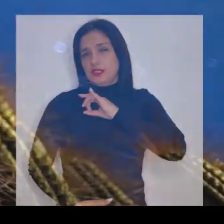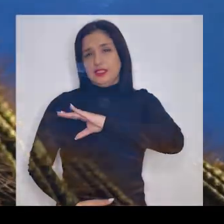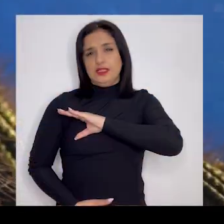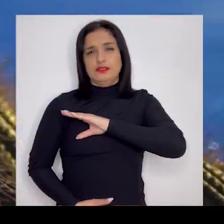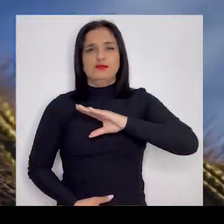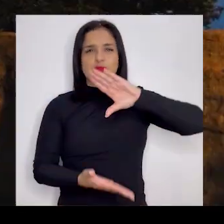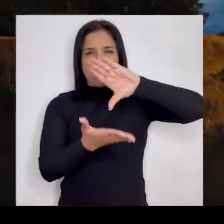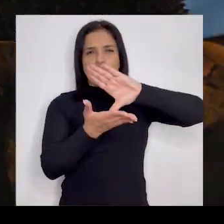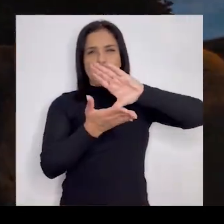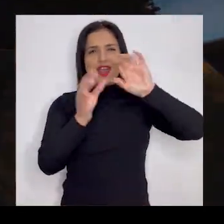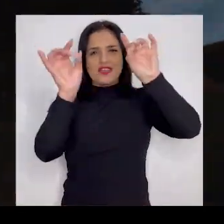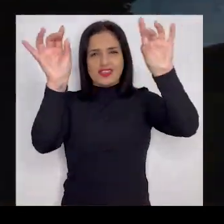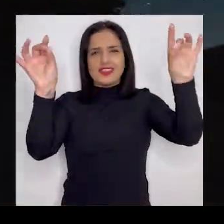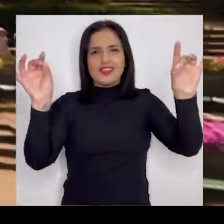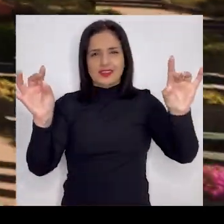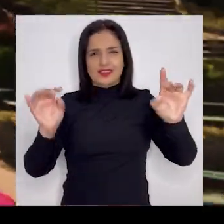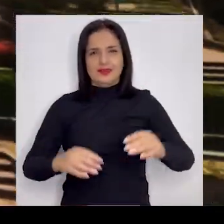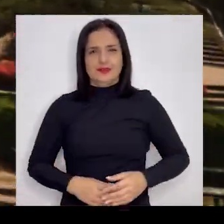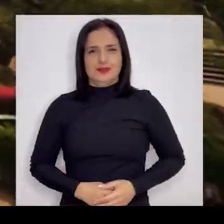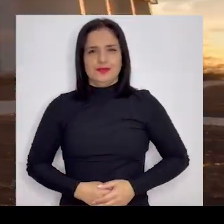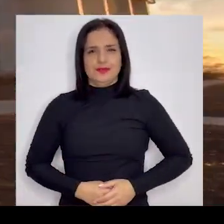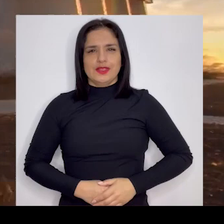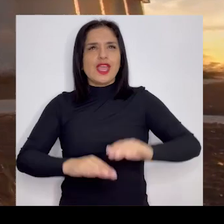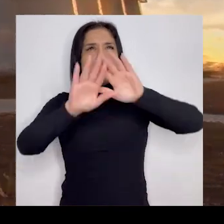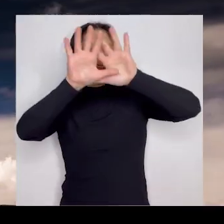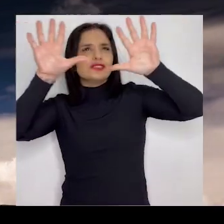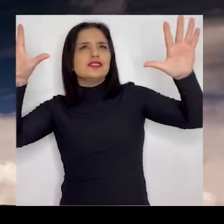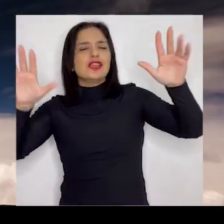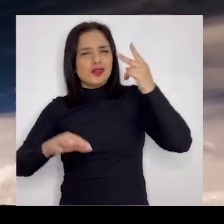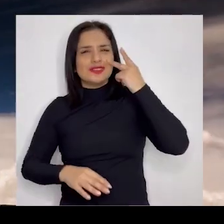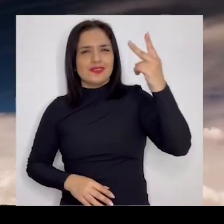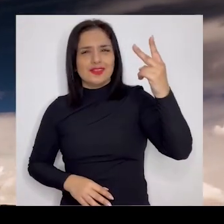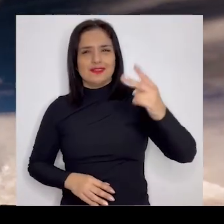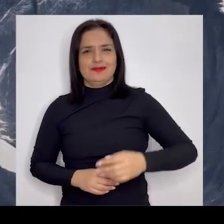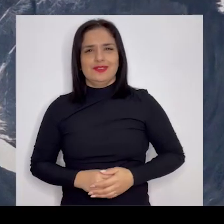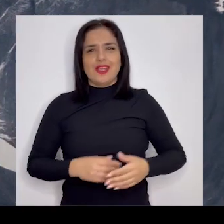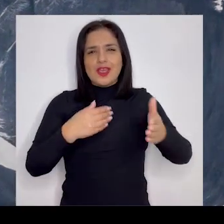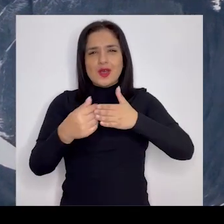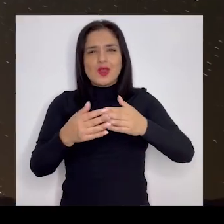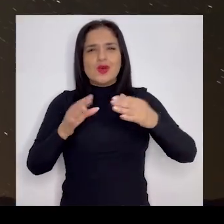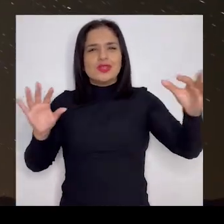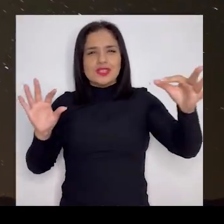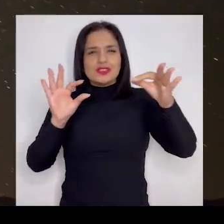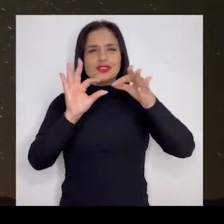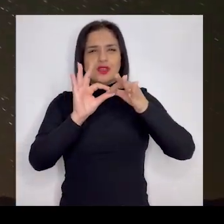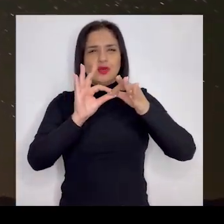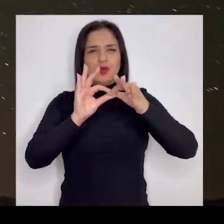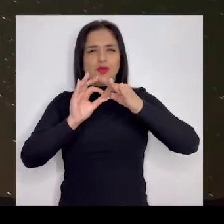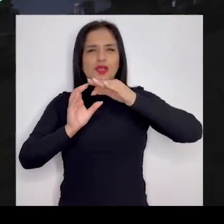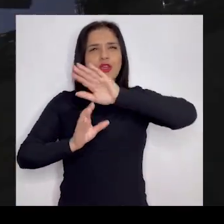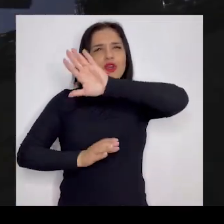Chile un país de estrellas lo dice nuestro cielos el lugar de encuentro de un firmamento